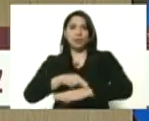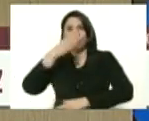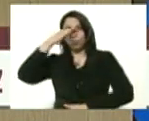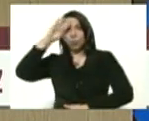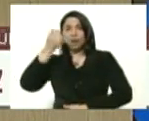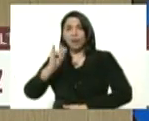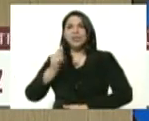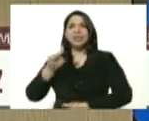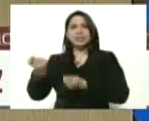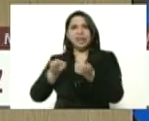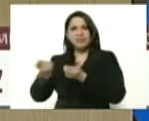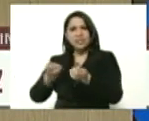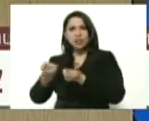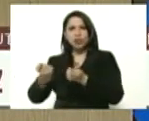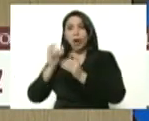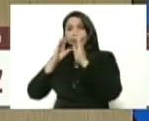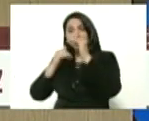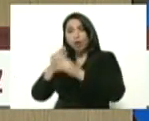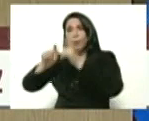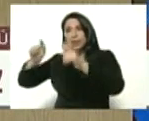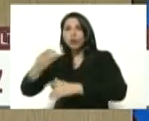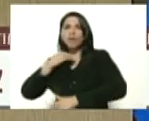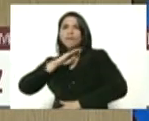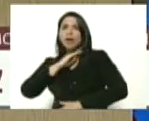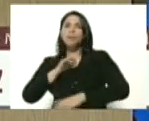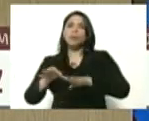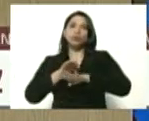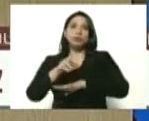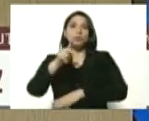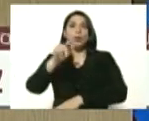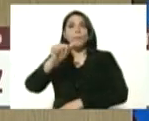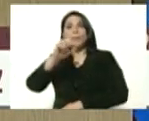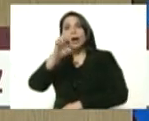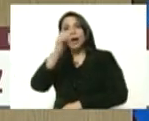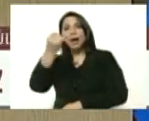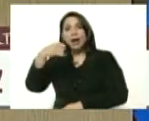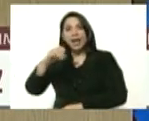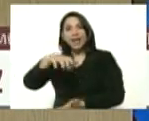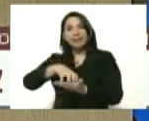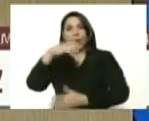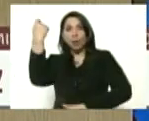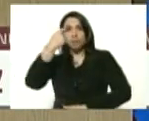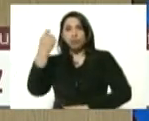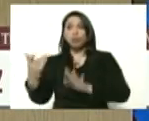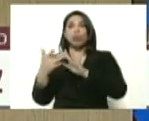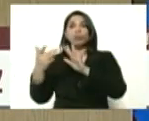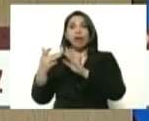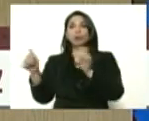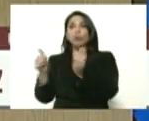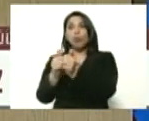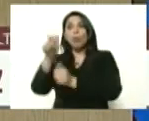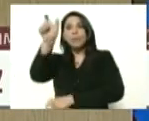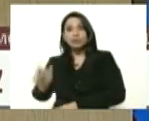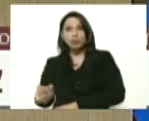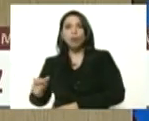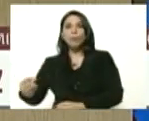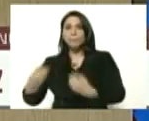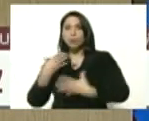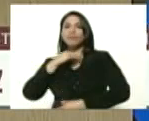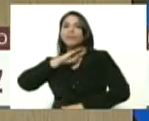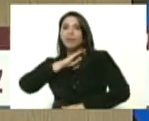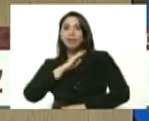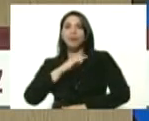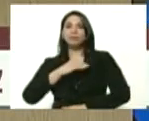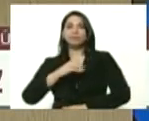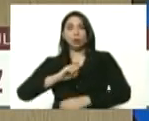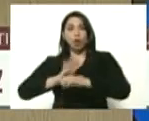cumpliendo servicio en el estado Apures, en el municipio Páez, estuvo en contacto por su trabajo con un caso positivo y bueno, ha sido